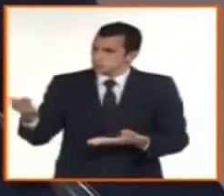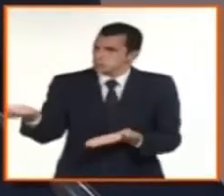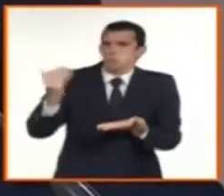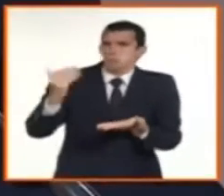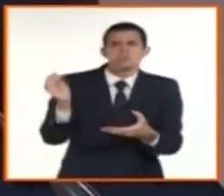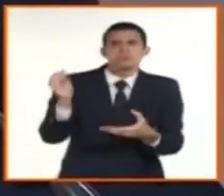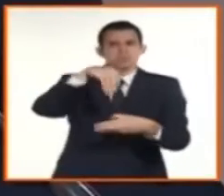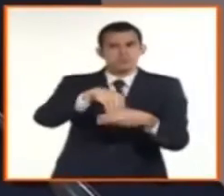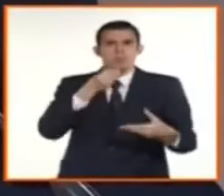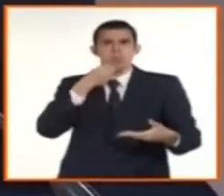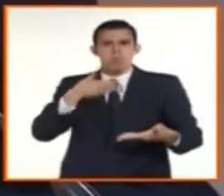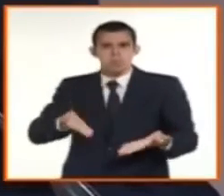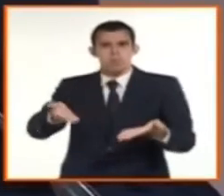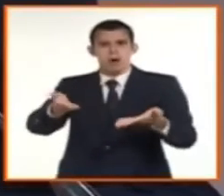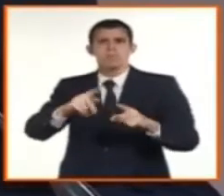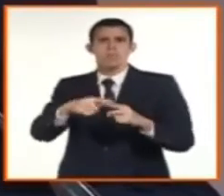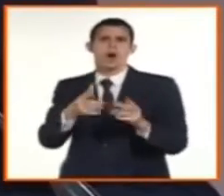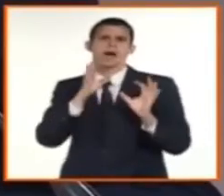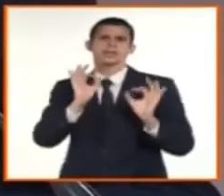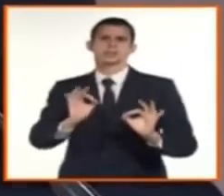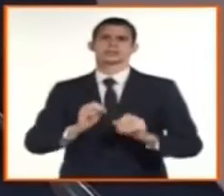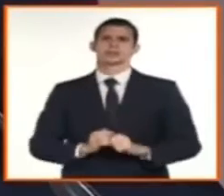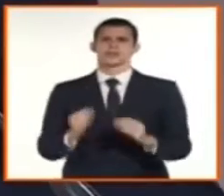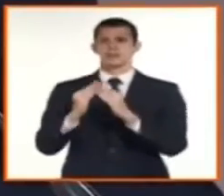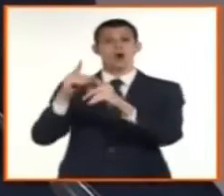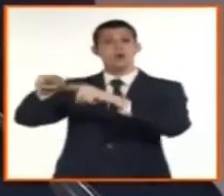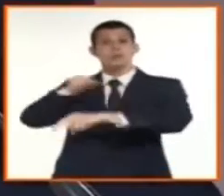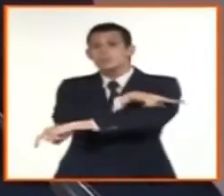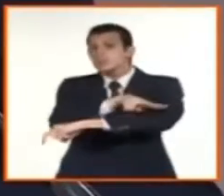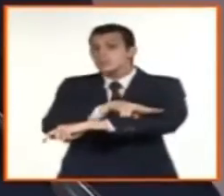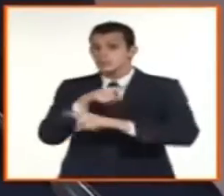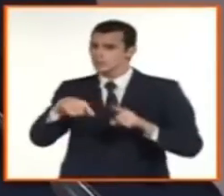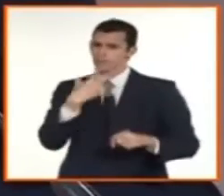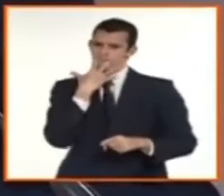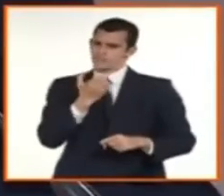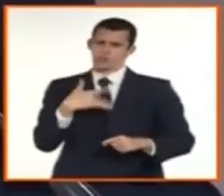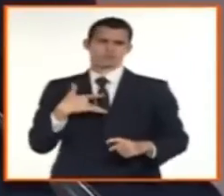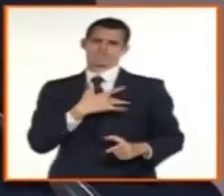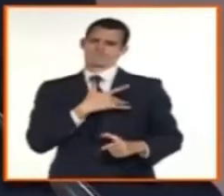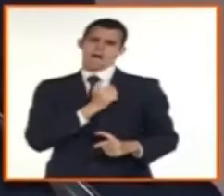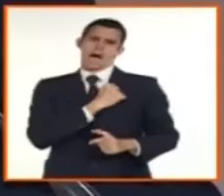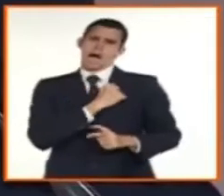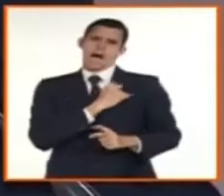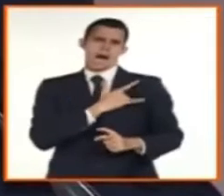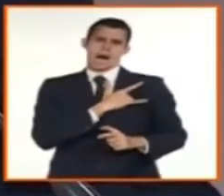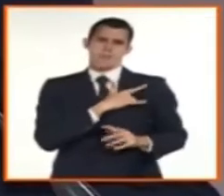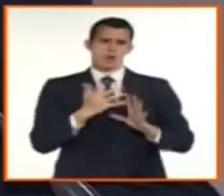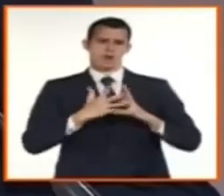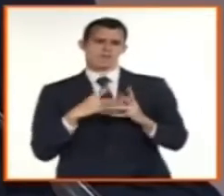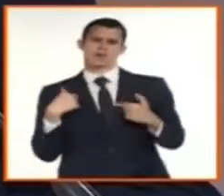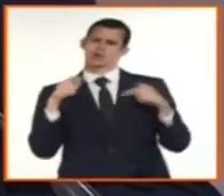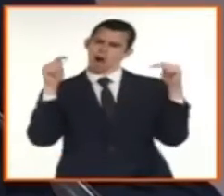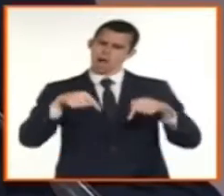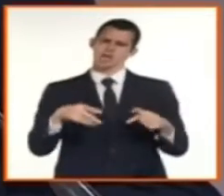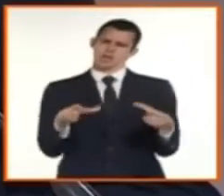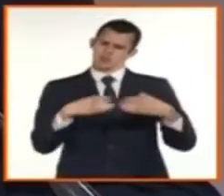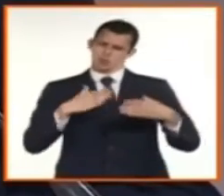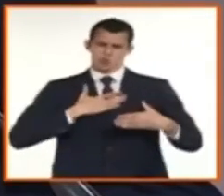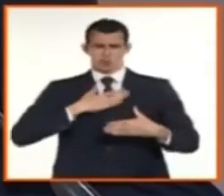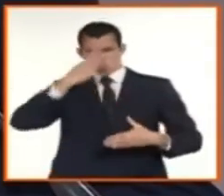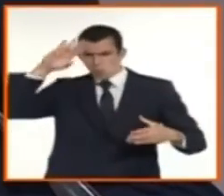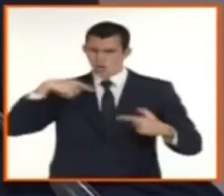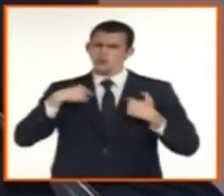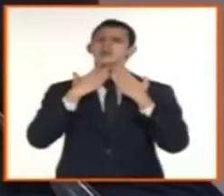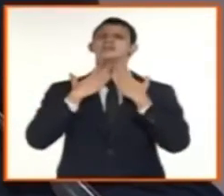y que están dispuestos wordpress golfos cuba y nosotros en este caso estamos abiertos a escuchar